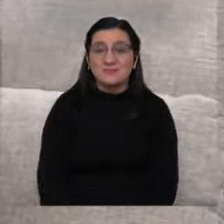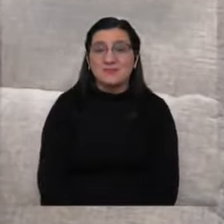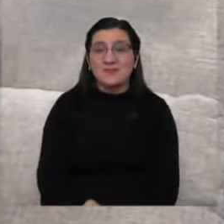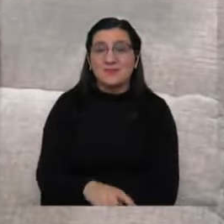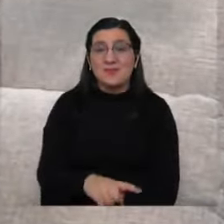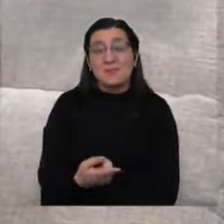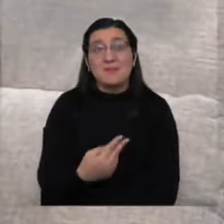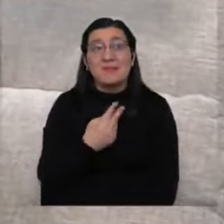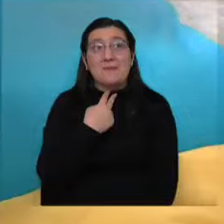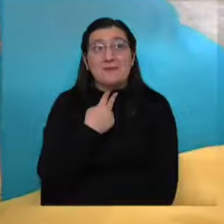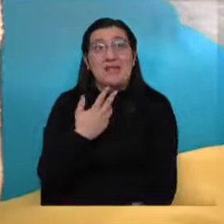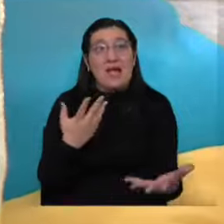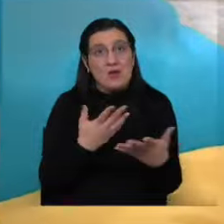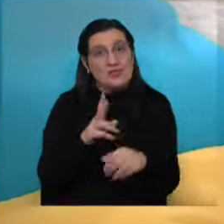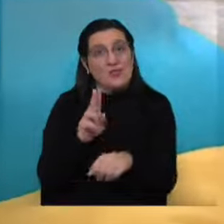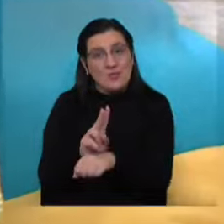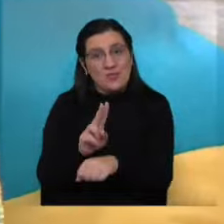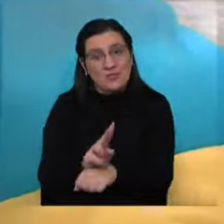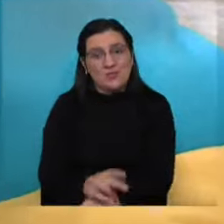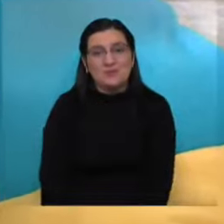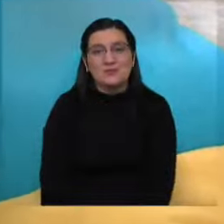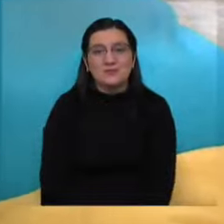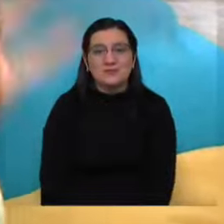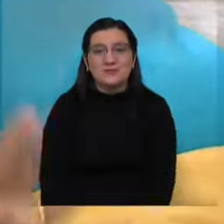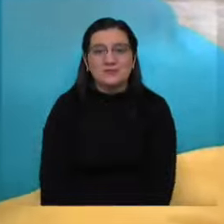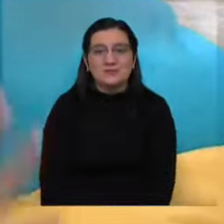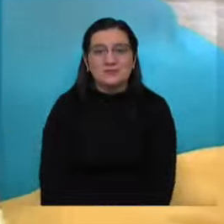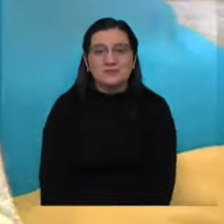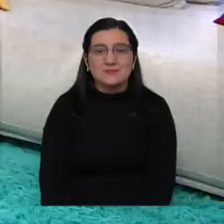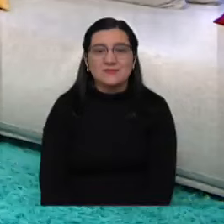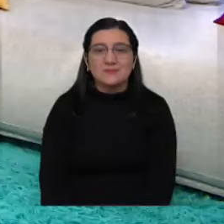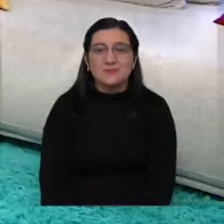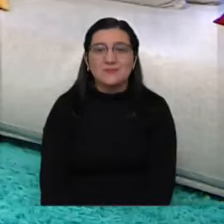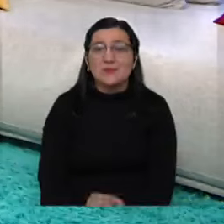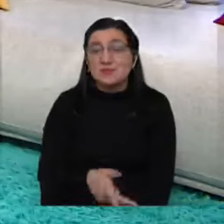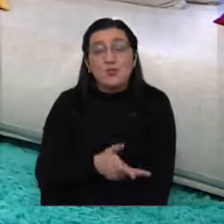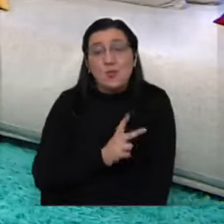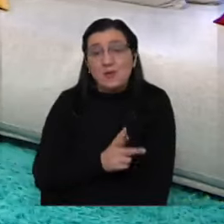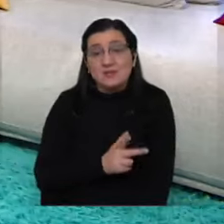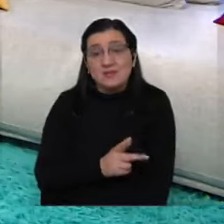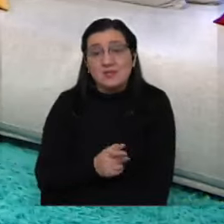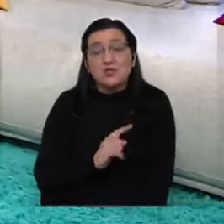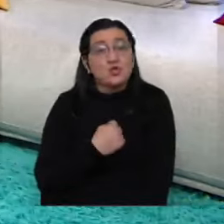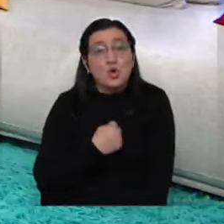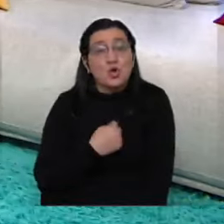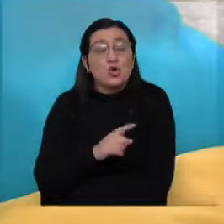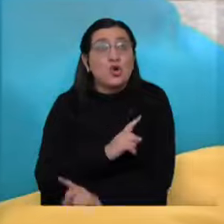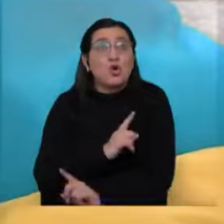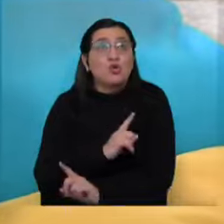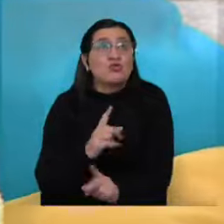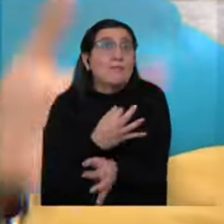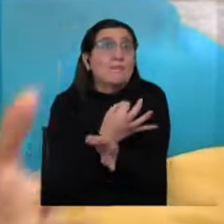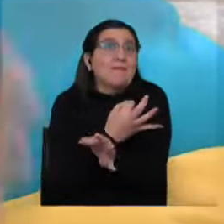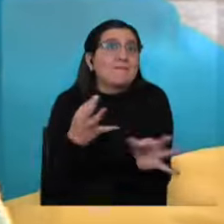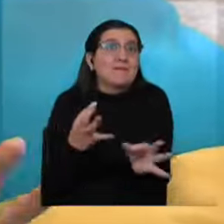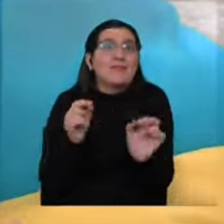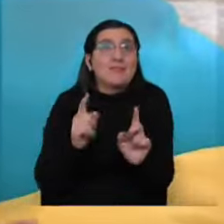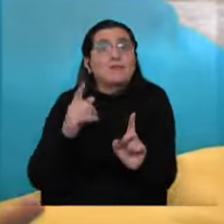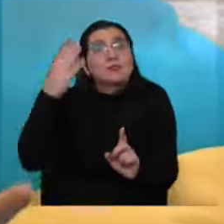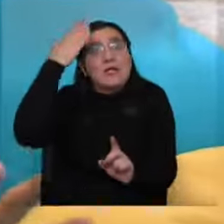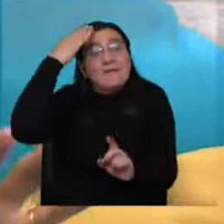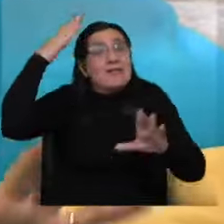la no no flor eso no es poner no tiene por saber eso humaniza no tengo por saber de todo este pero